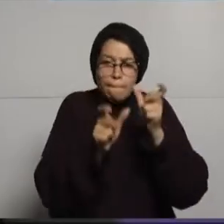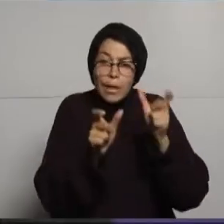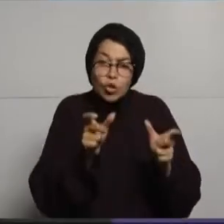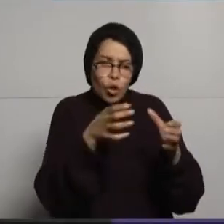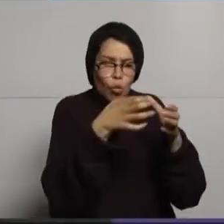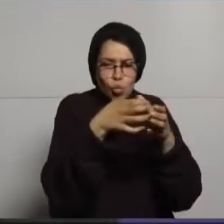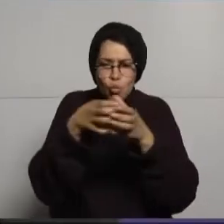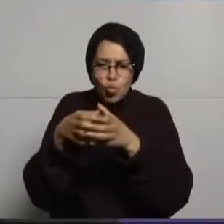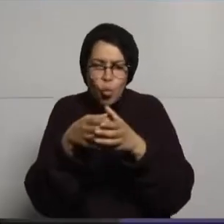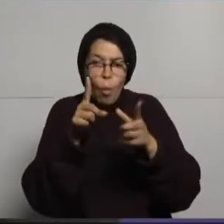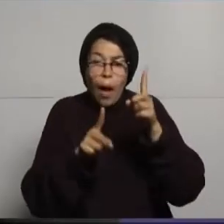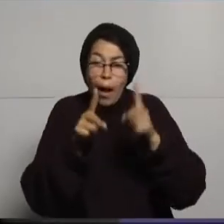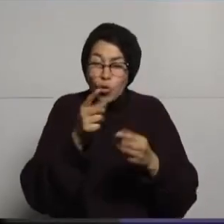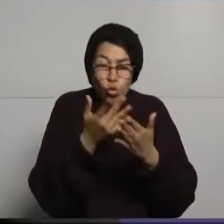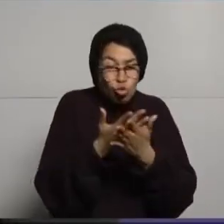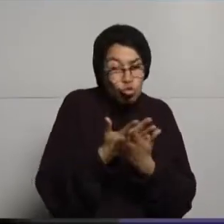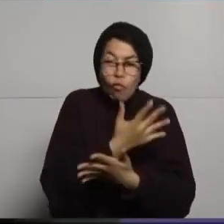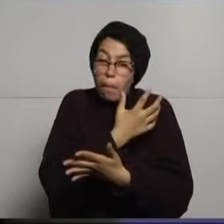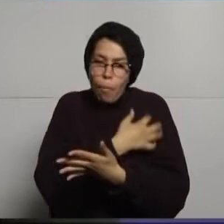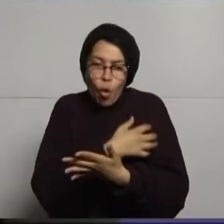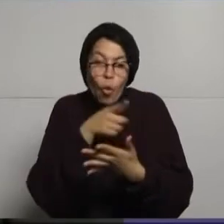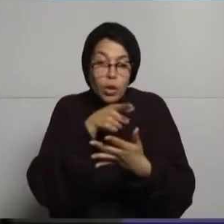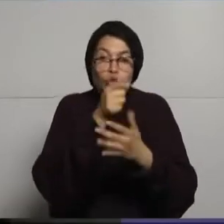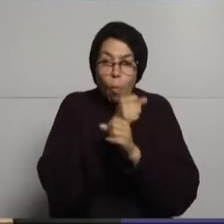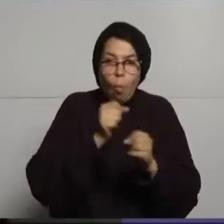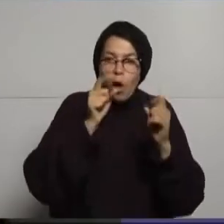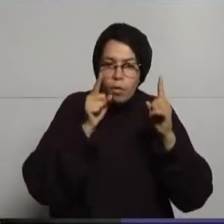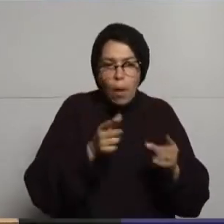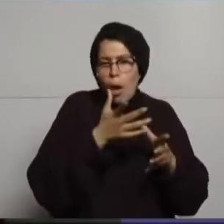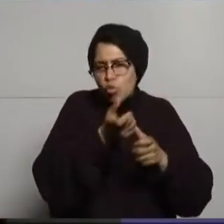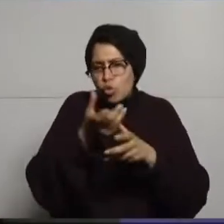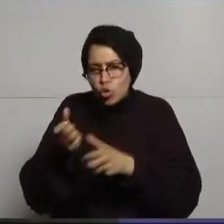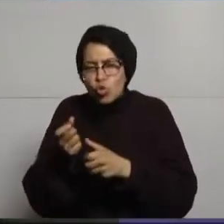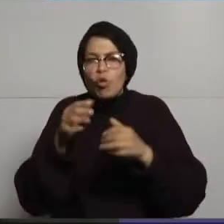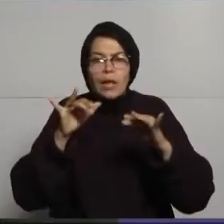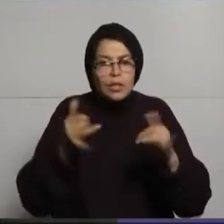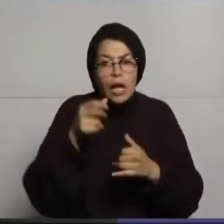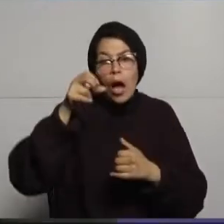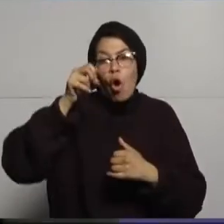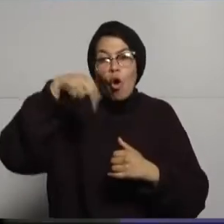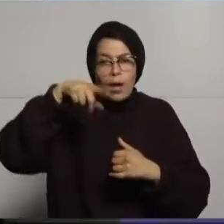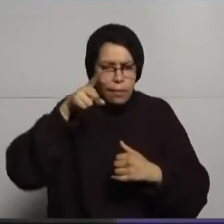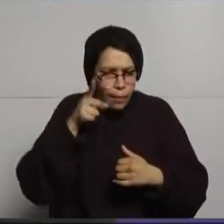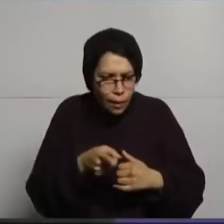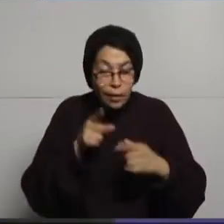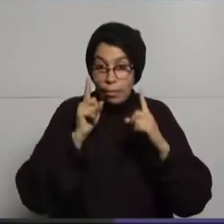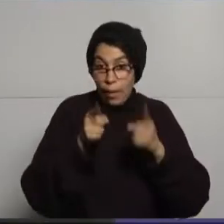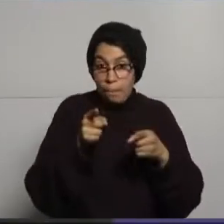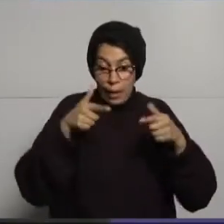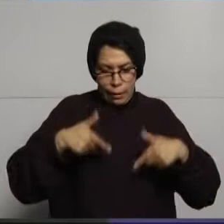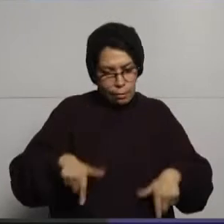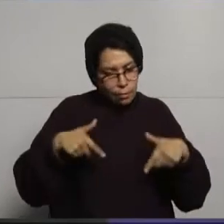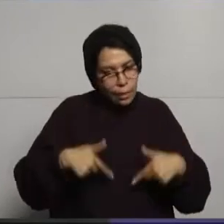la garantía adicional que vienen trabajando con organizaciones, ONGs, cooperativas y la propia Intendencia en su propia